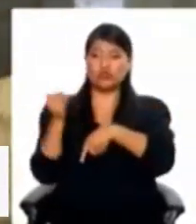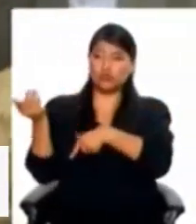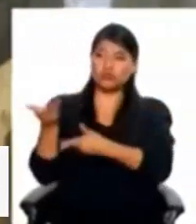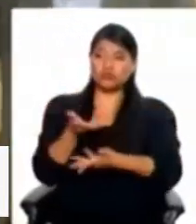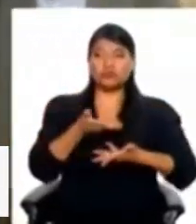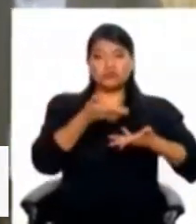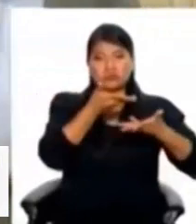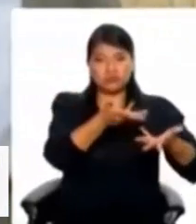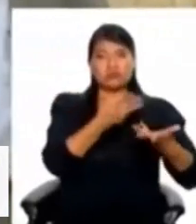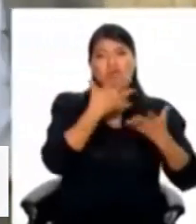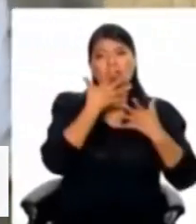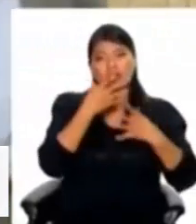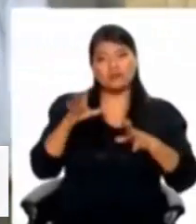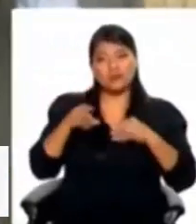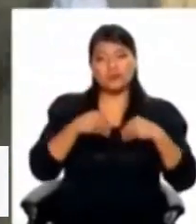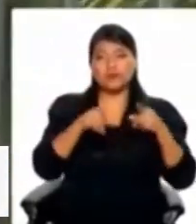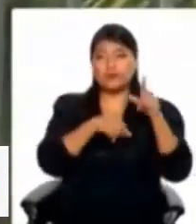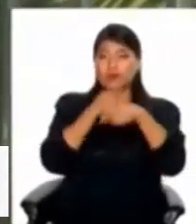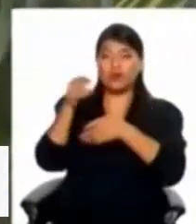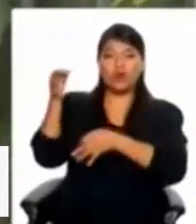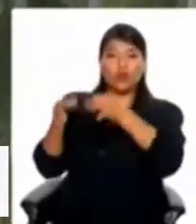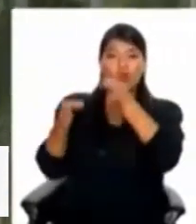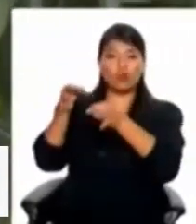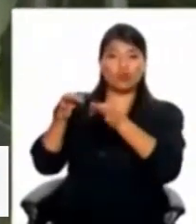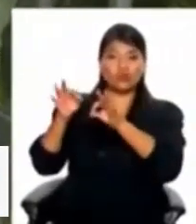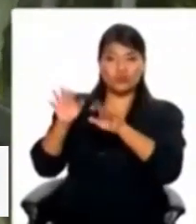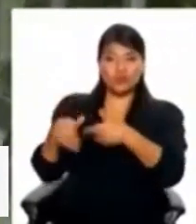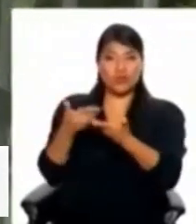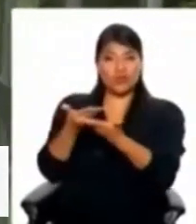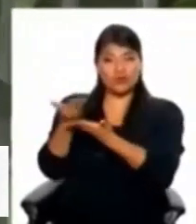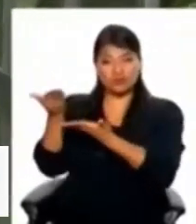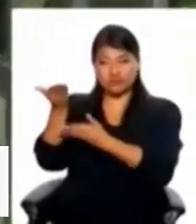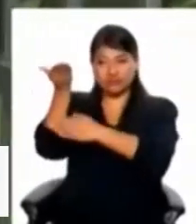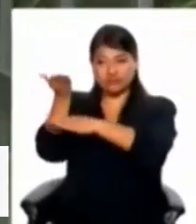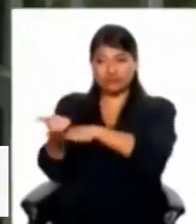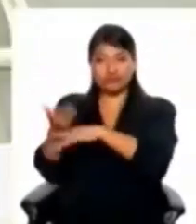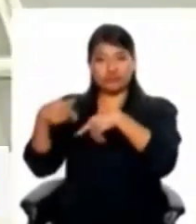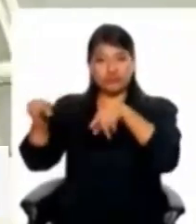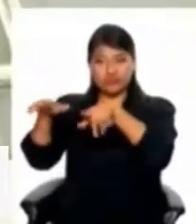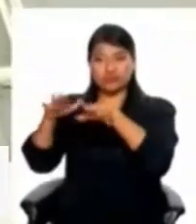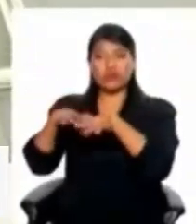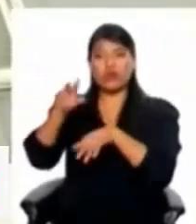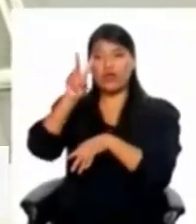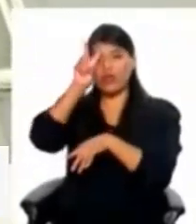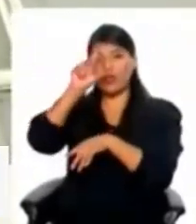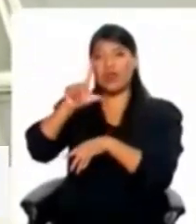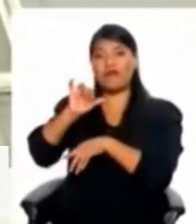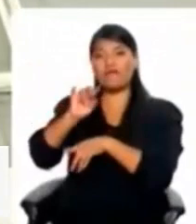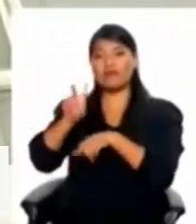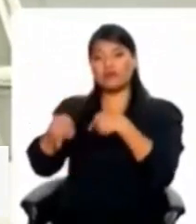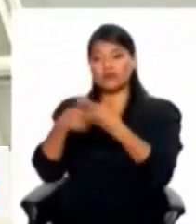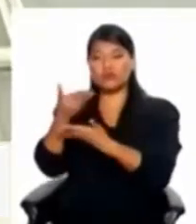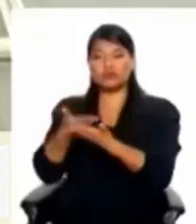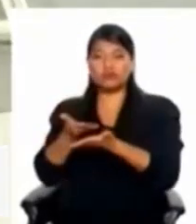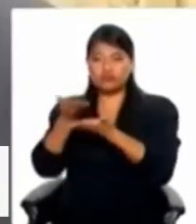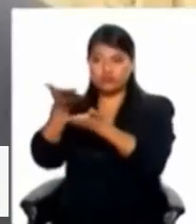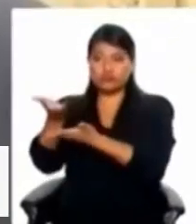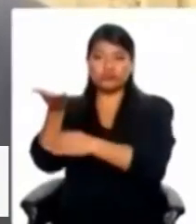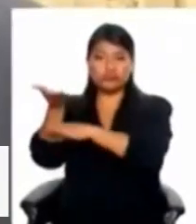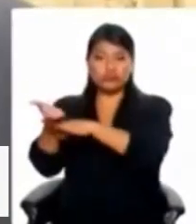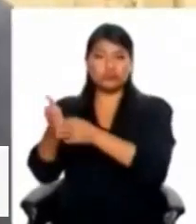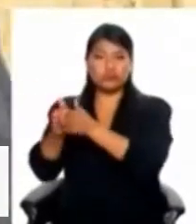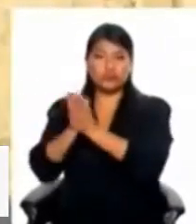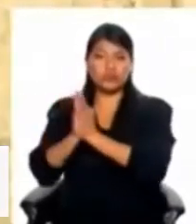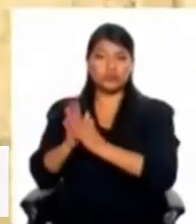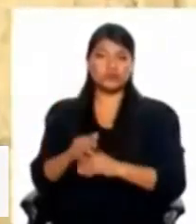esta perrita que tanto ha sufrido, mucho menos la familia que nos interesa. Ojalá que el juez determine que la veterinaria que solicita